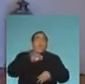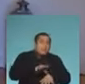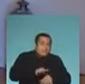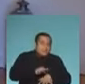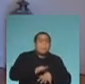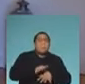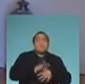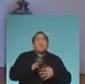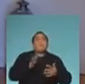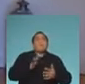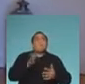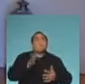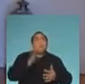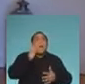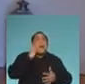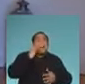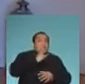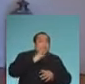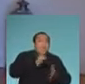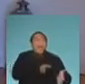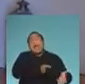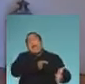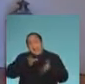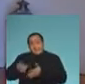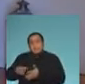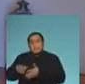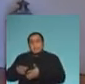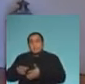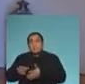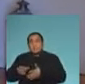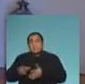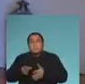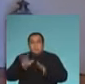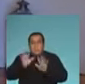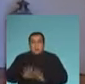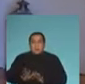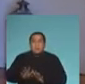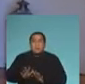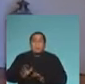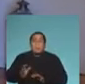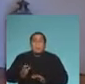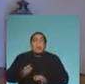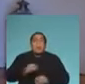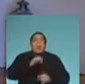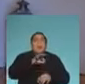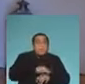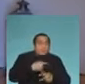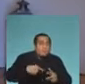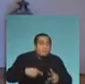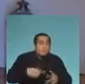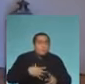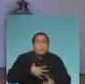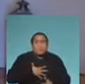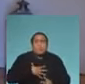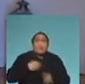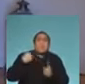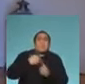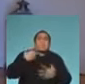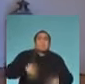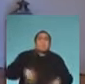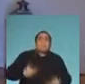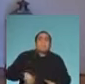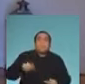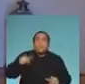un diagnóstico negativo. Cuando eso llega, siempre impacta en la vida de muchísimas personas. Hoy vamos a hablar con alguien